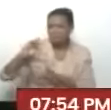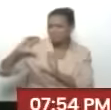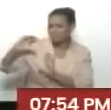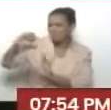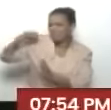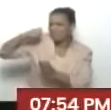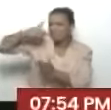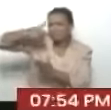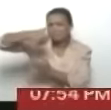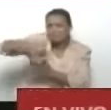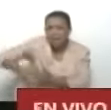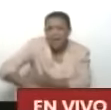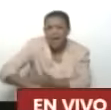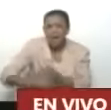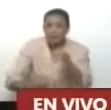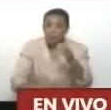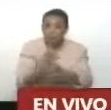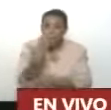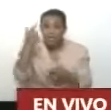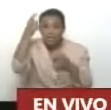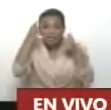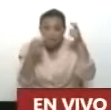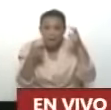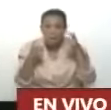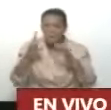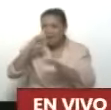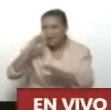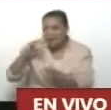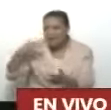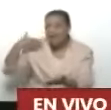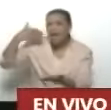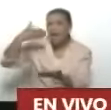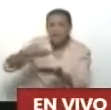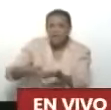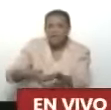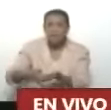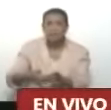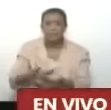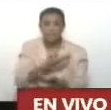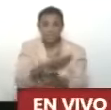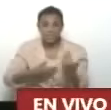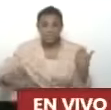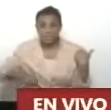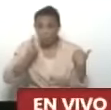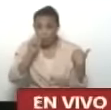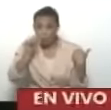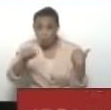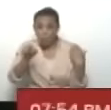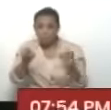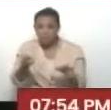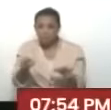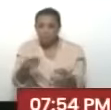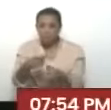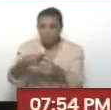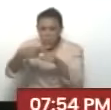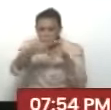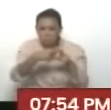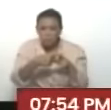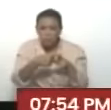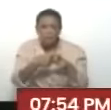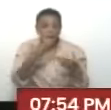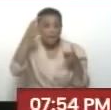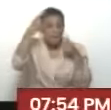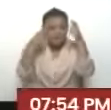hermandad que fundó nuestro comandante Chávez. Presidente Lukashenko y el comandante Chávez fueron hermanos.